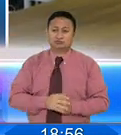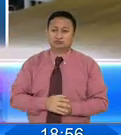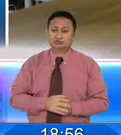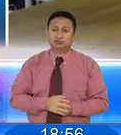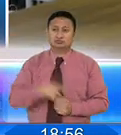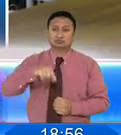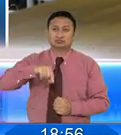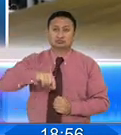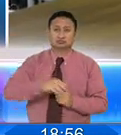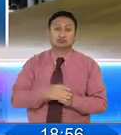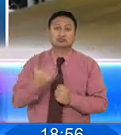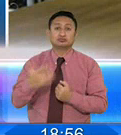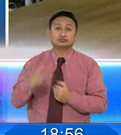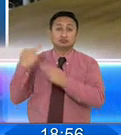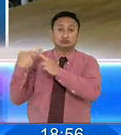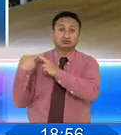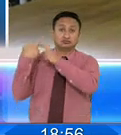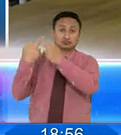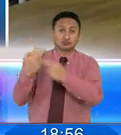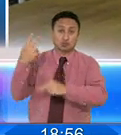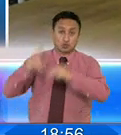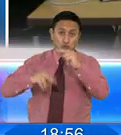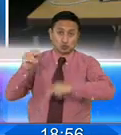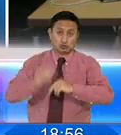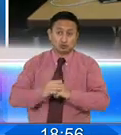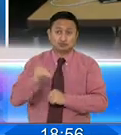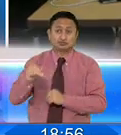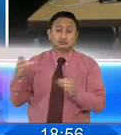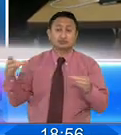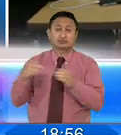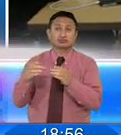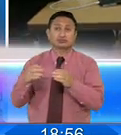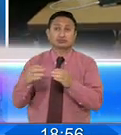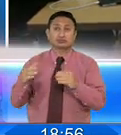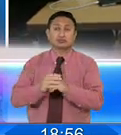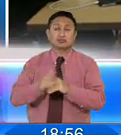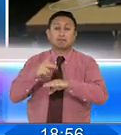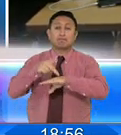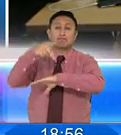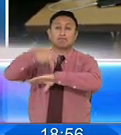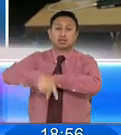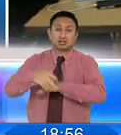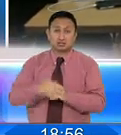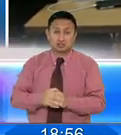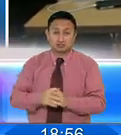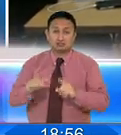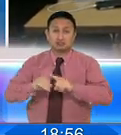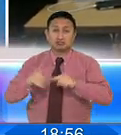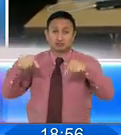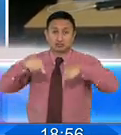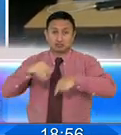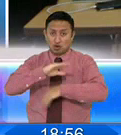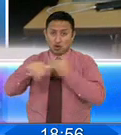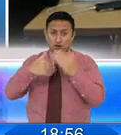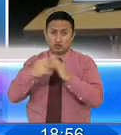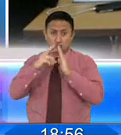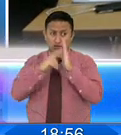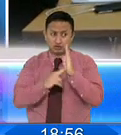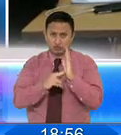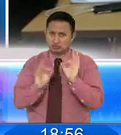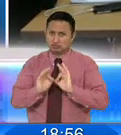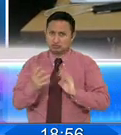otorgado la construcción de esta casa de salud al consorcio Pedernales sin que éste haya cumplido con los requisitos que demanda